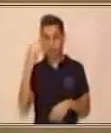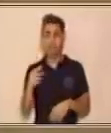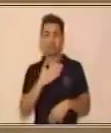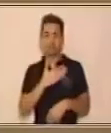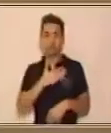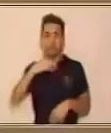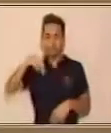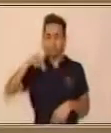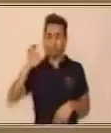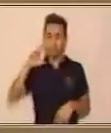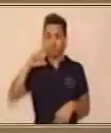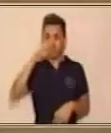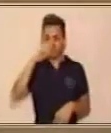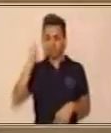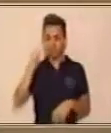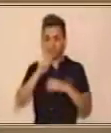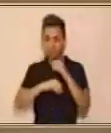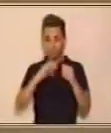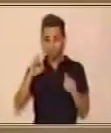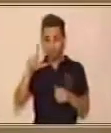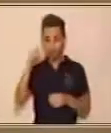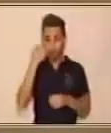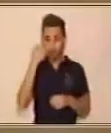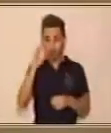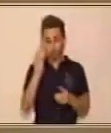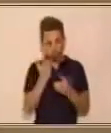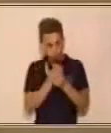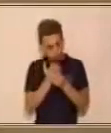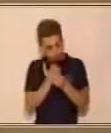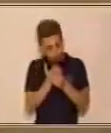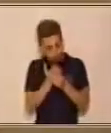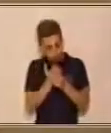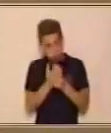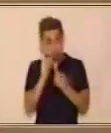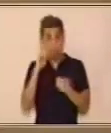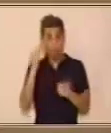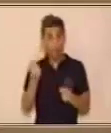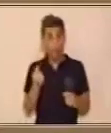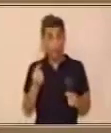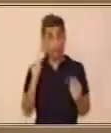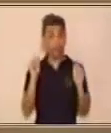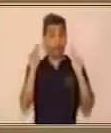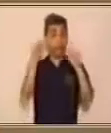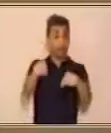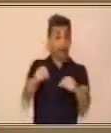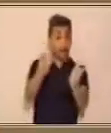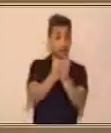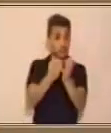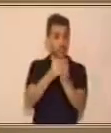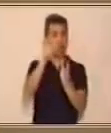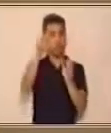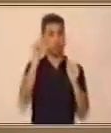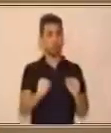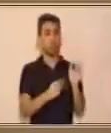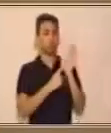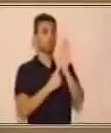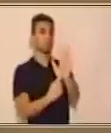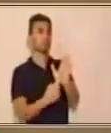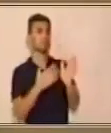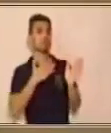vas a dejar todo bien archivado, porque cuando regreses a clases tendrás que presentar esos trabajos que